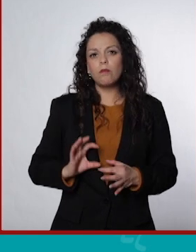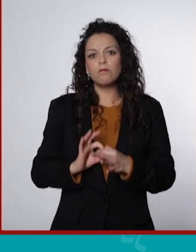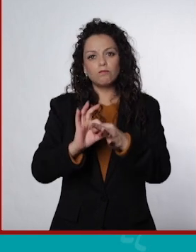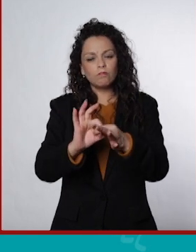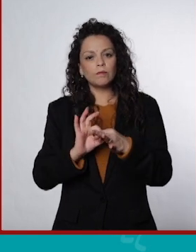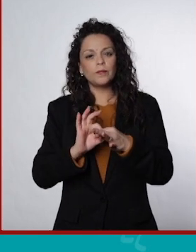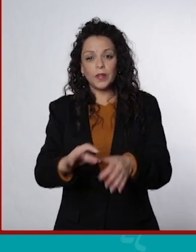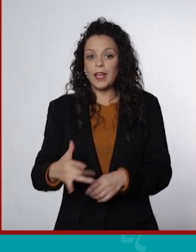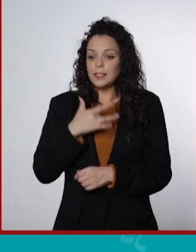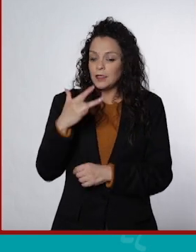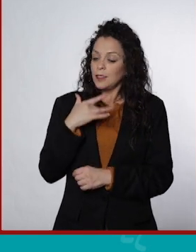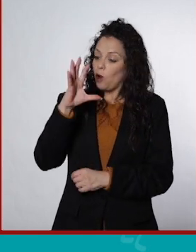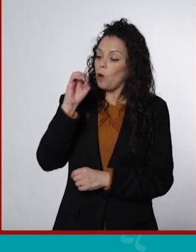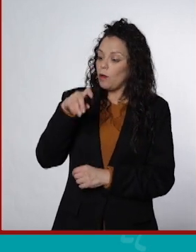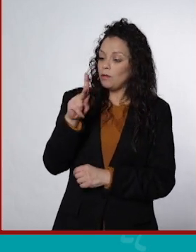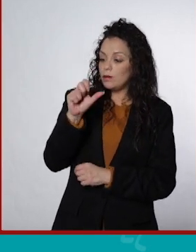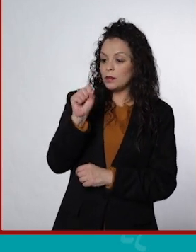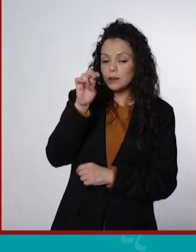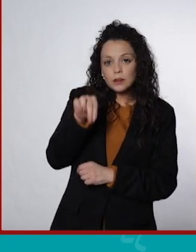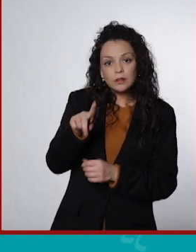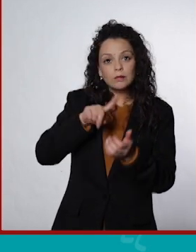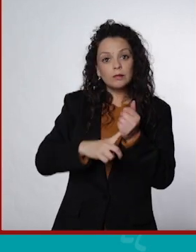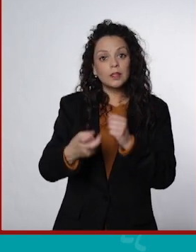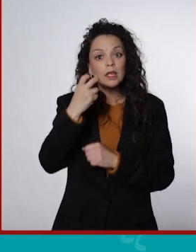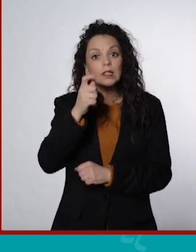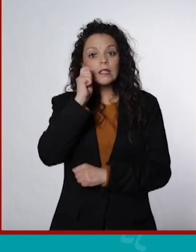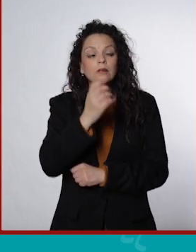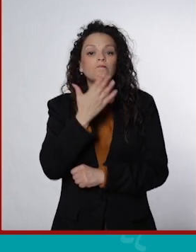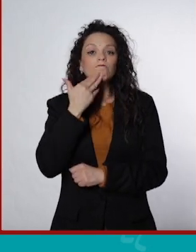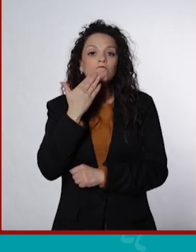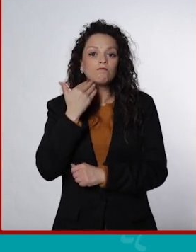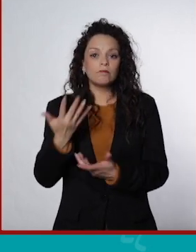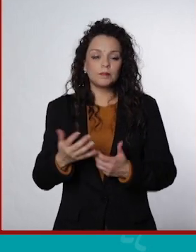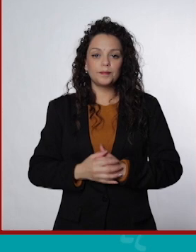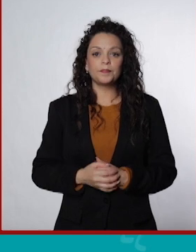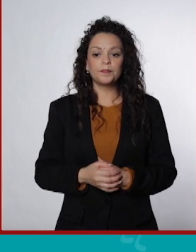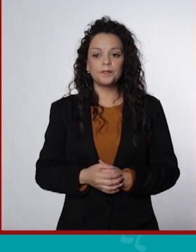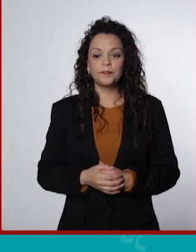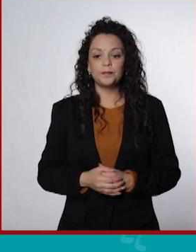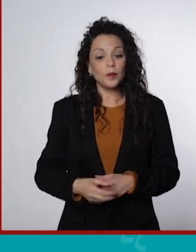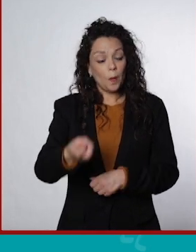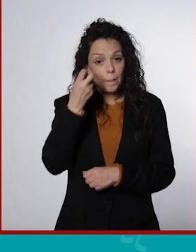la compasión, que perdimos por el tipo de educación y socialización que tuvimos.